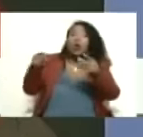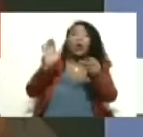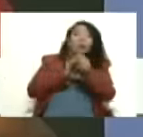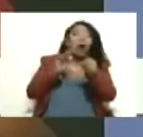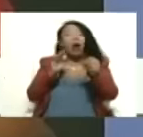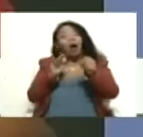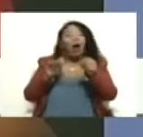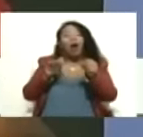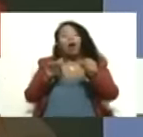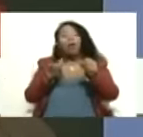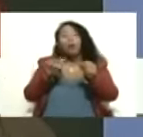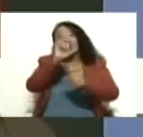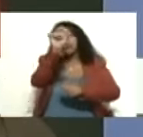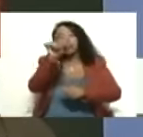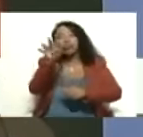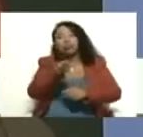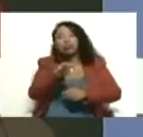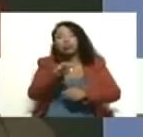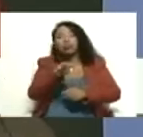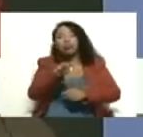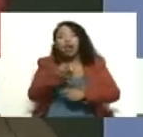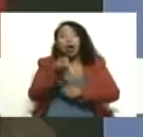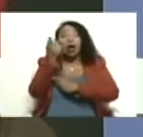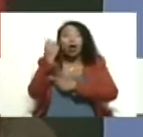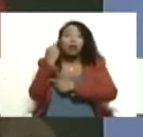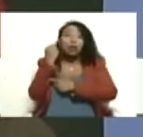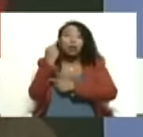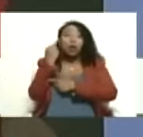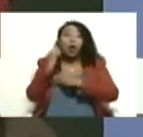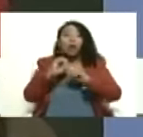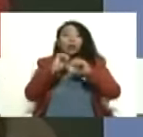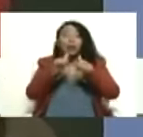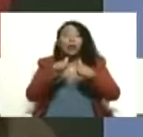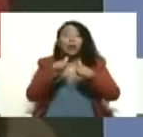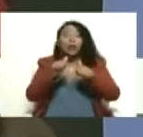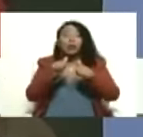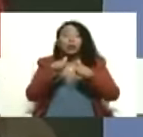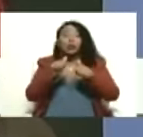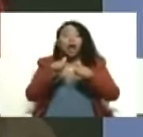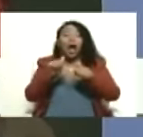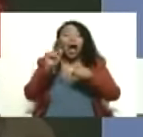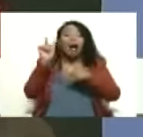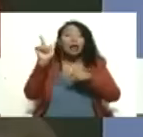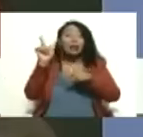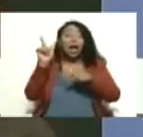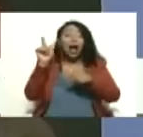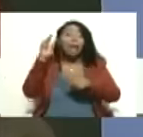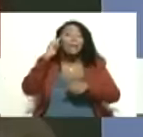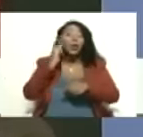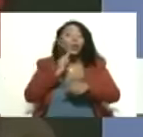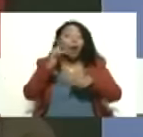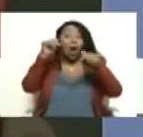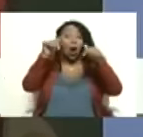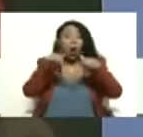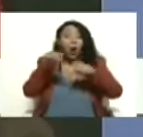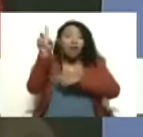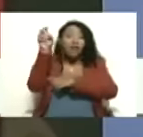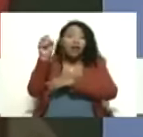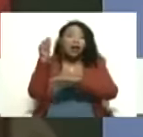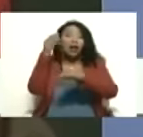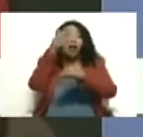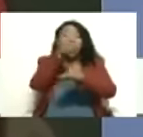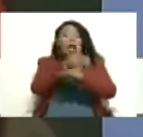esquivo el día día de ayer como lo decíamos empezamos por Puerto ayacucho y ciudad Bolívar hoy viernes estaremos en San